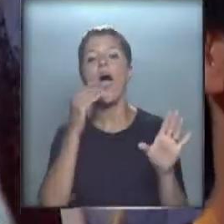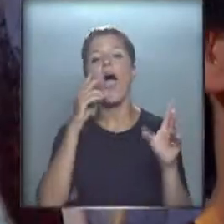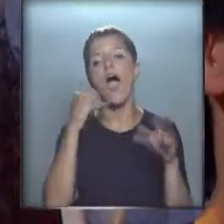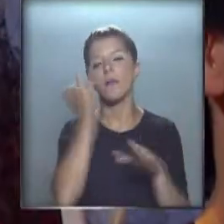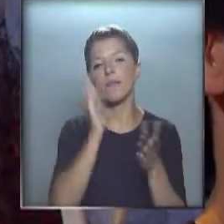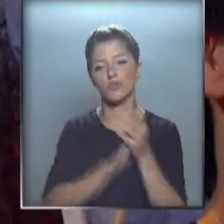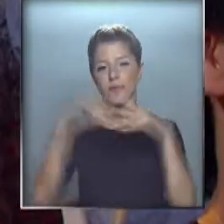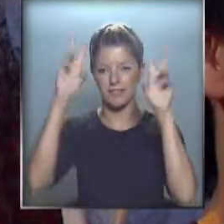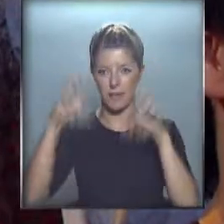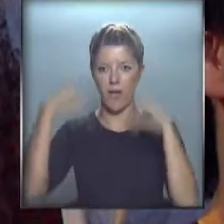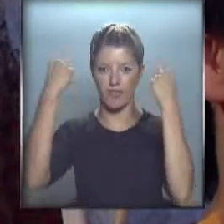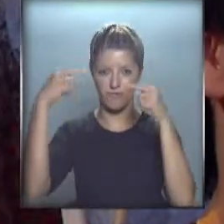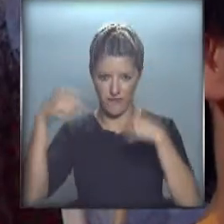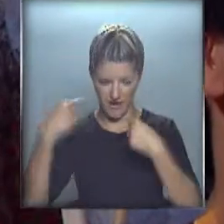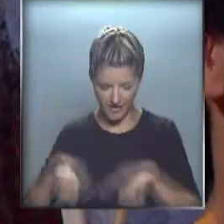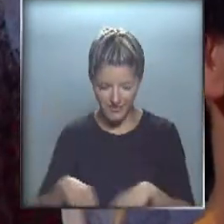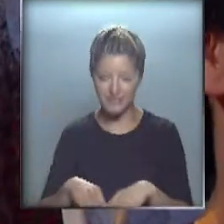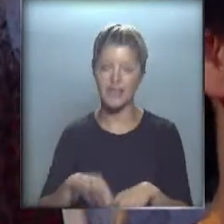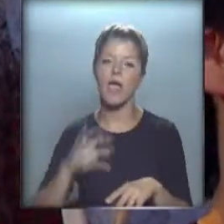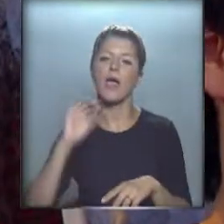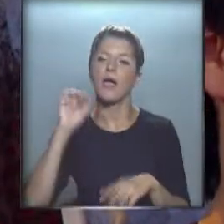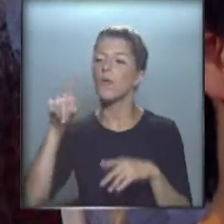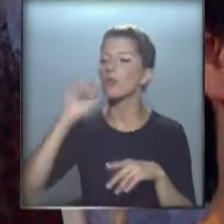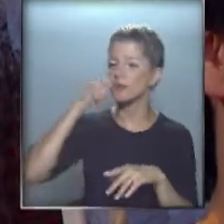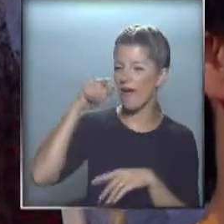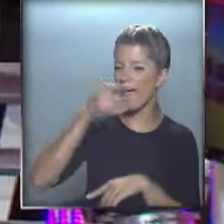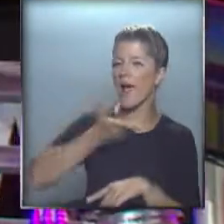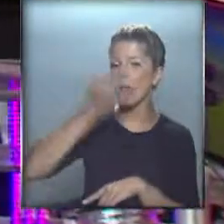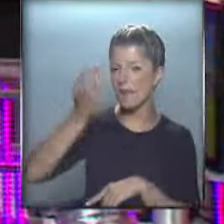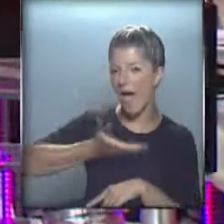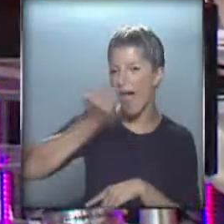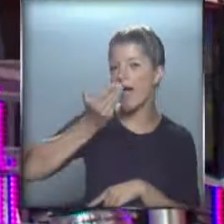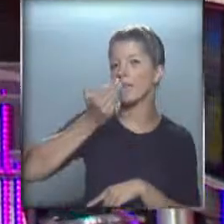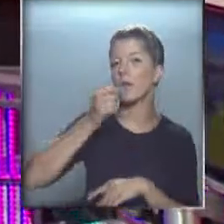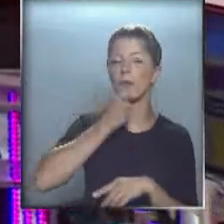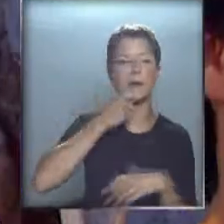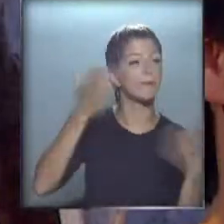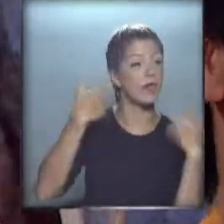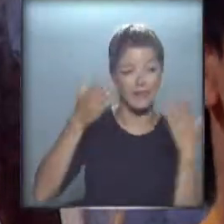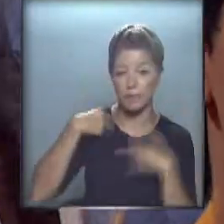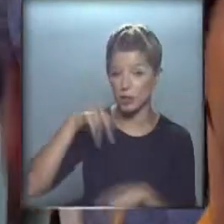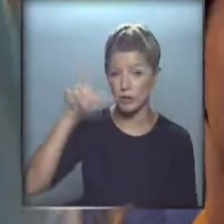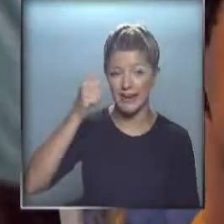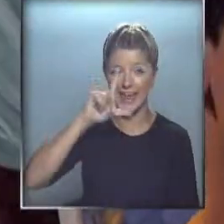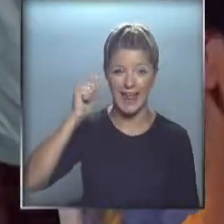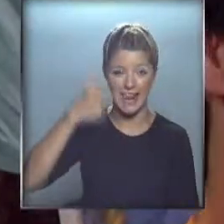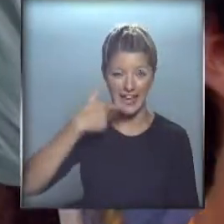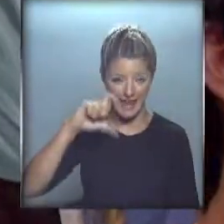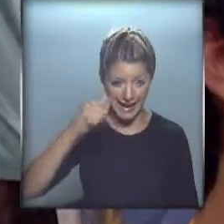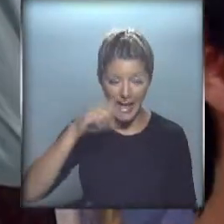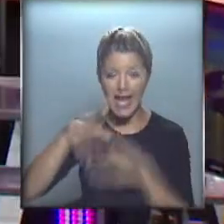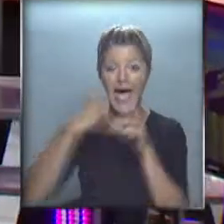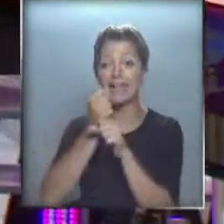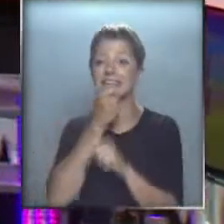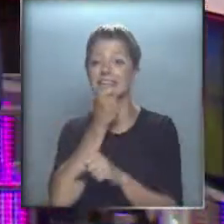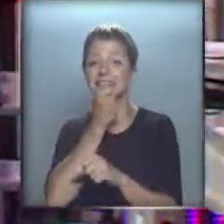muchas cosas. Te gustaba el contenido que tenía él, ¿no? Era abarcativo. Te podía hablar de la temperatura en Alaska hasta si el yacaré